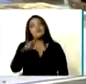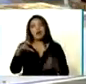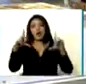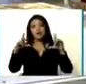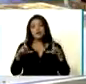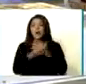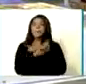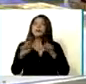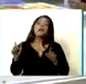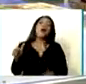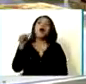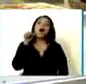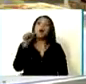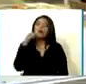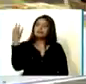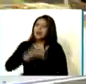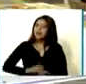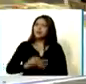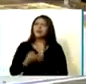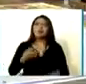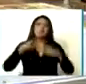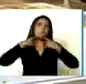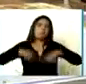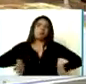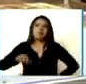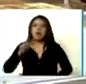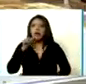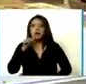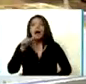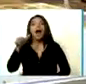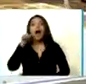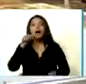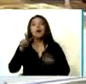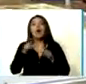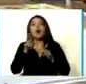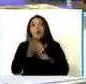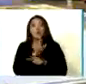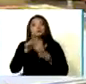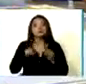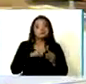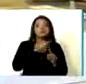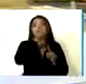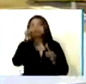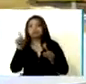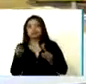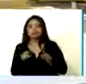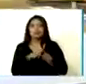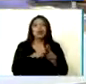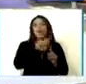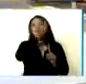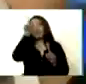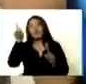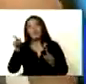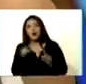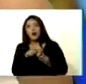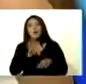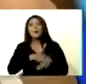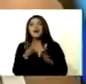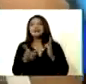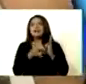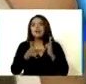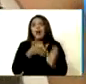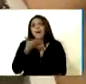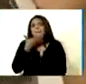aparte el agua, muchos van a hablar seguramente del derroche. El agua se recicla. Es impresionante gigante porque está diseñado con la tecnología